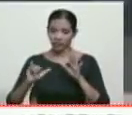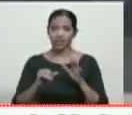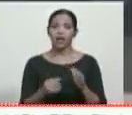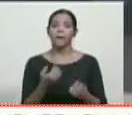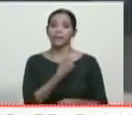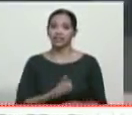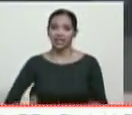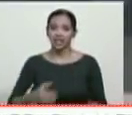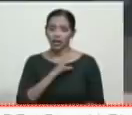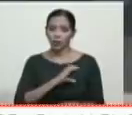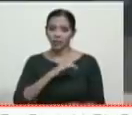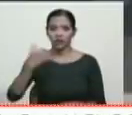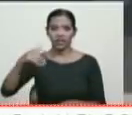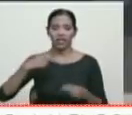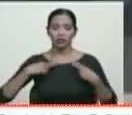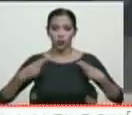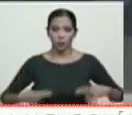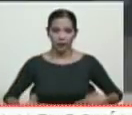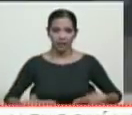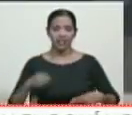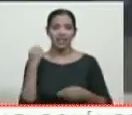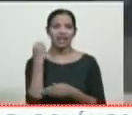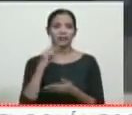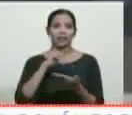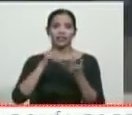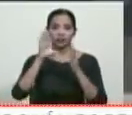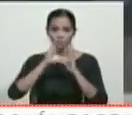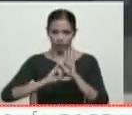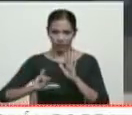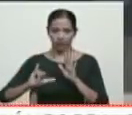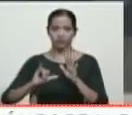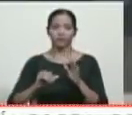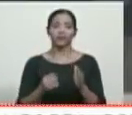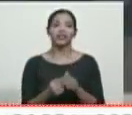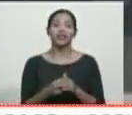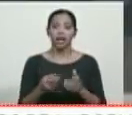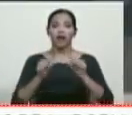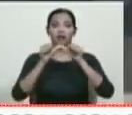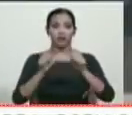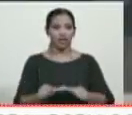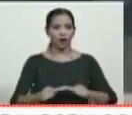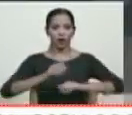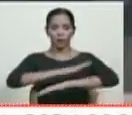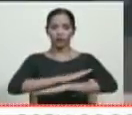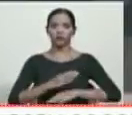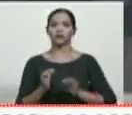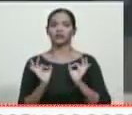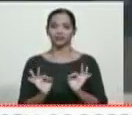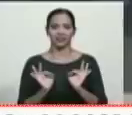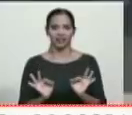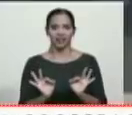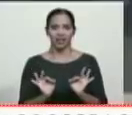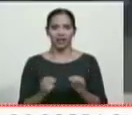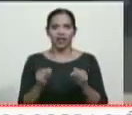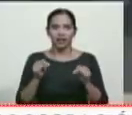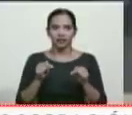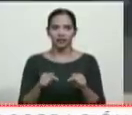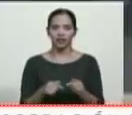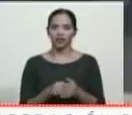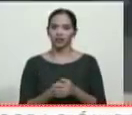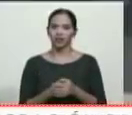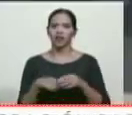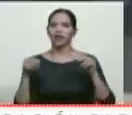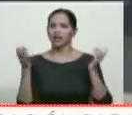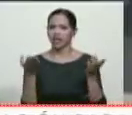presidenta de la Comisión de Derechos Humanos de la Asamblea Nacional, constituyente, quien ha fijado la posición a propósito de este controvertido informe de